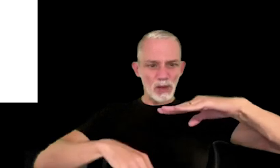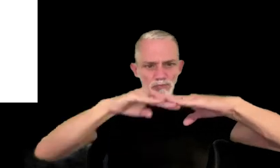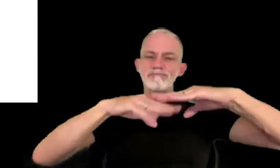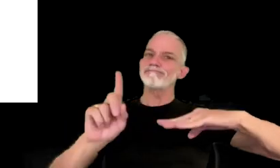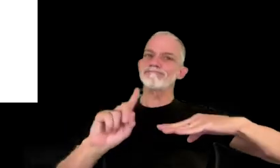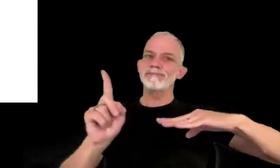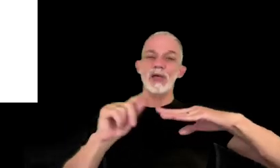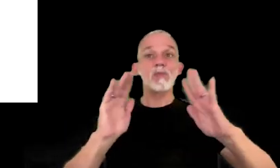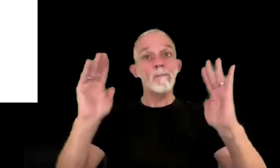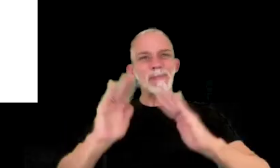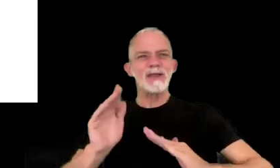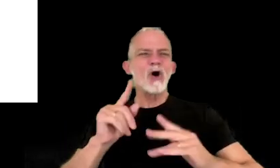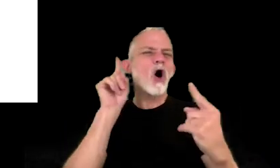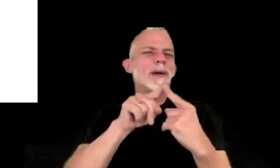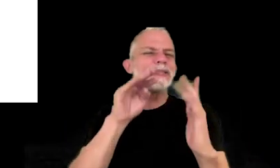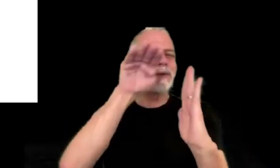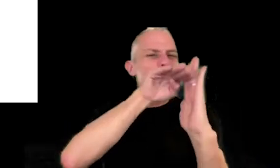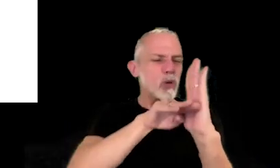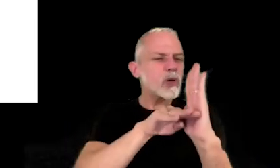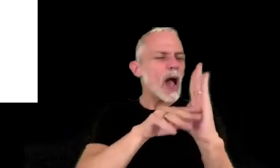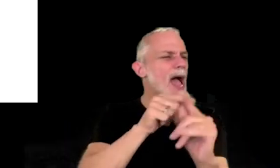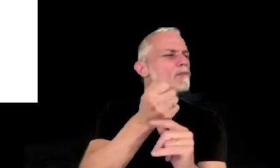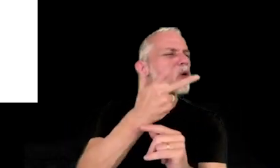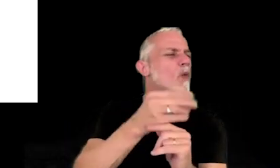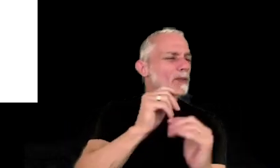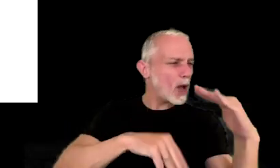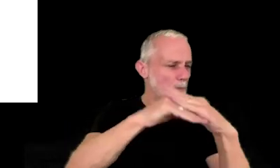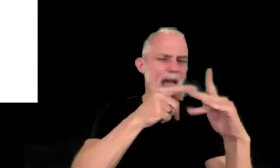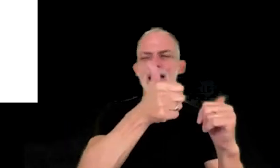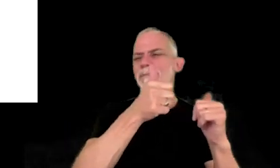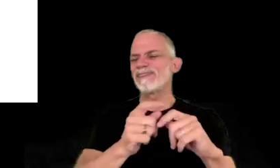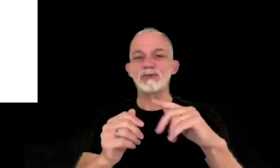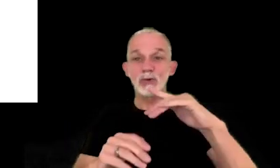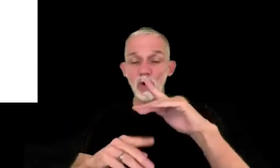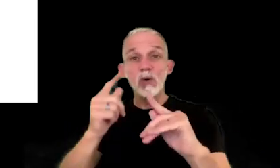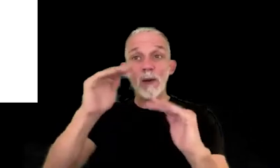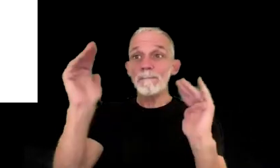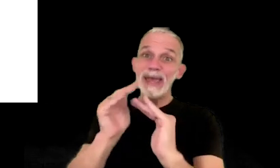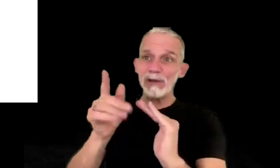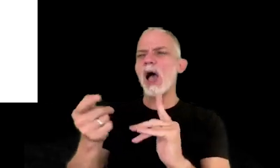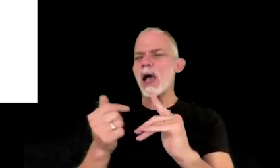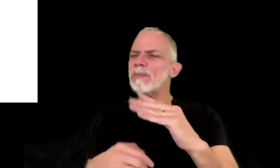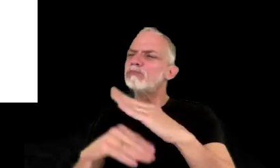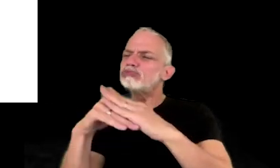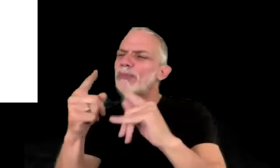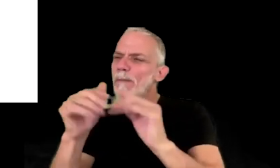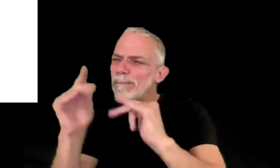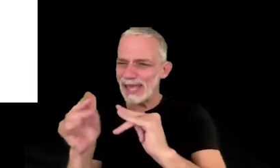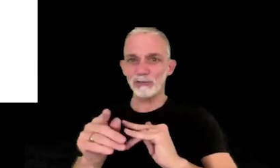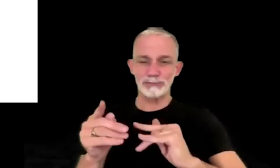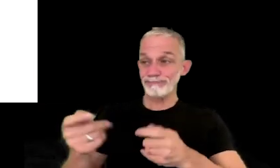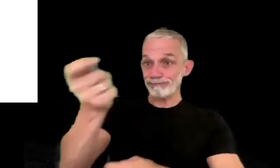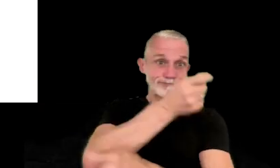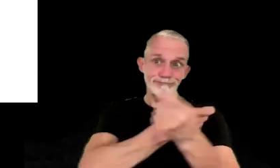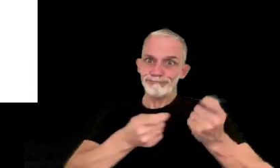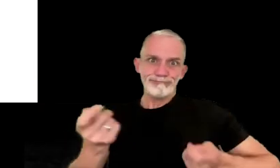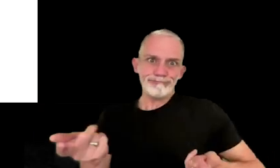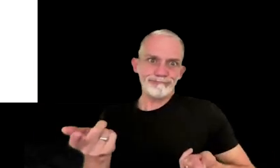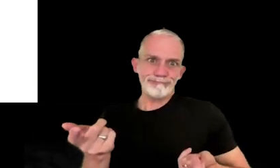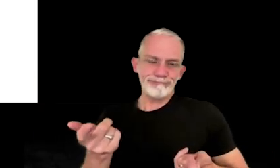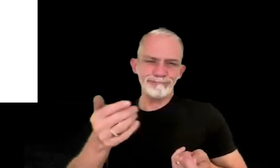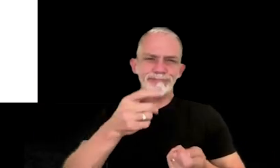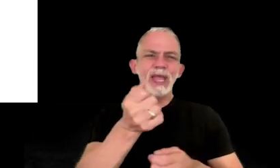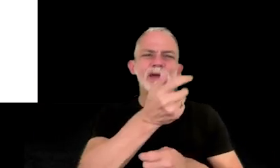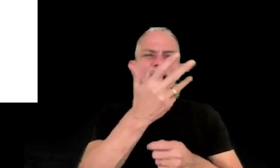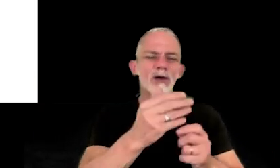hay que fijar metas, hay que fijar metas. Metas, se emite hasta tanto, hay que reducir tanto. Entonces se establece el mercado de carbón. Que yo tenga esa cantidad